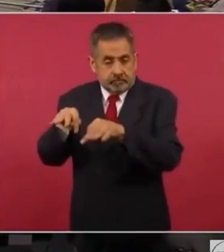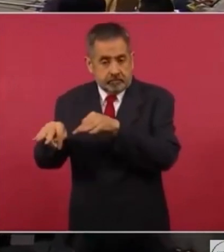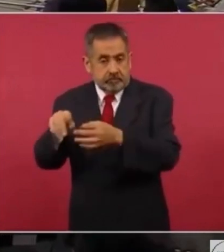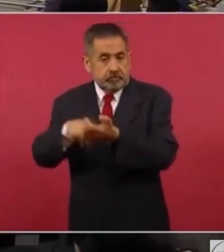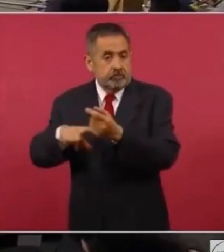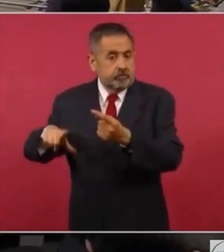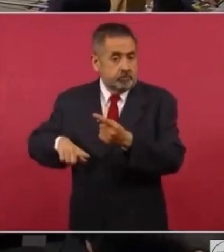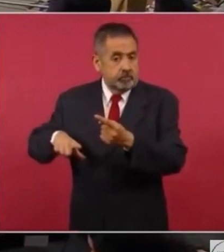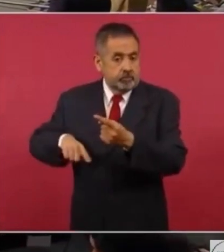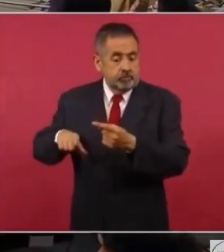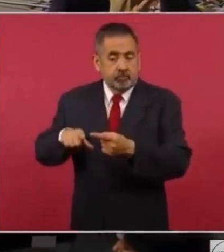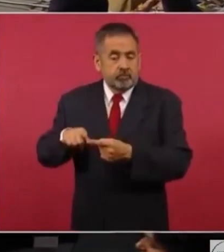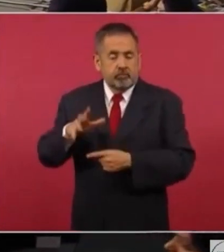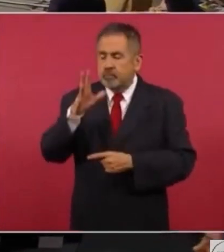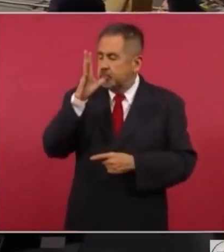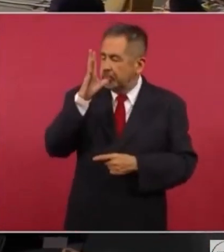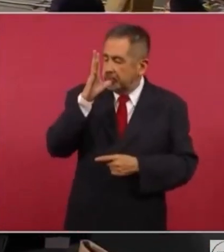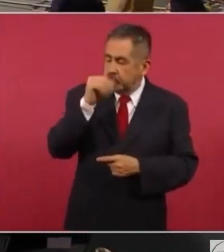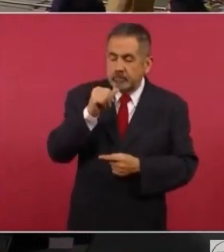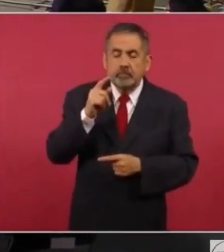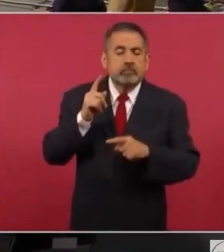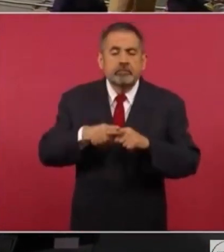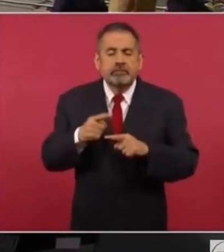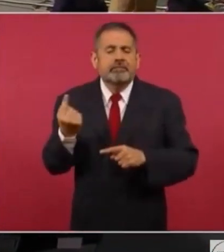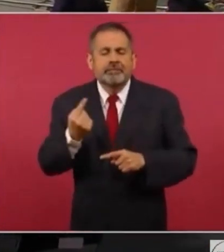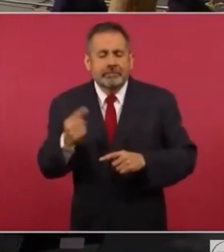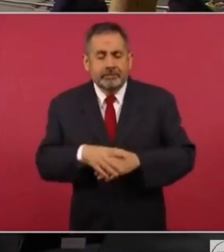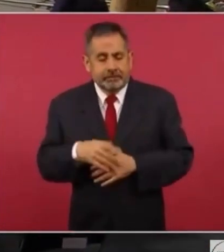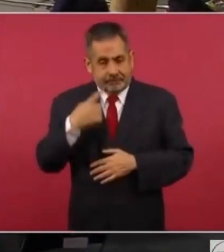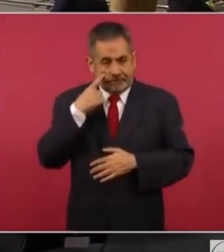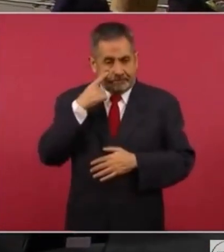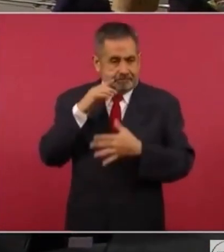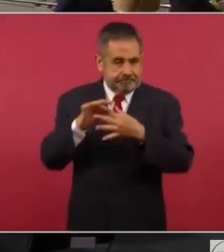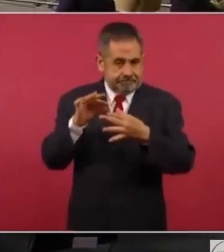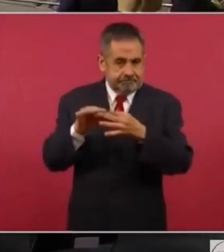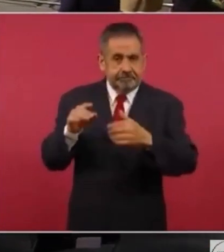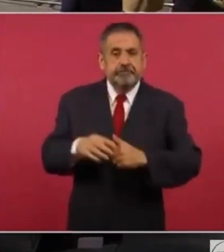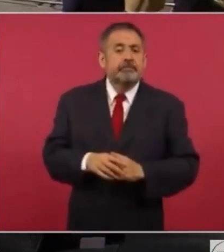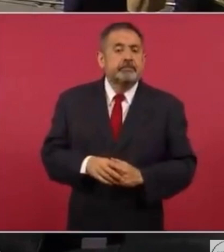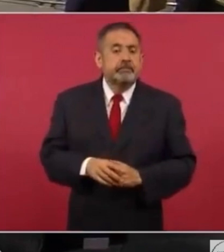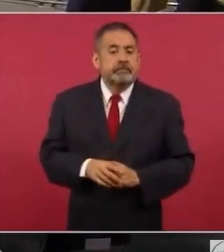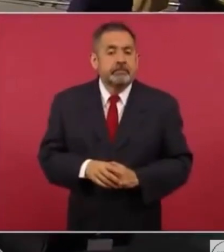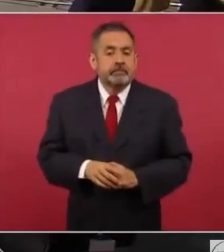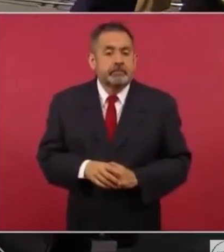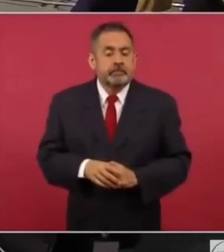remuneración en términos de la fracción anterior